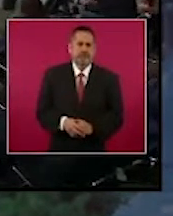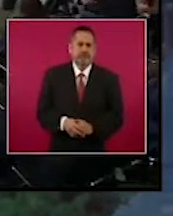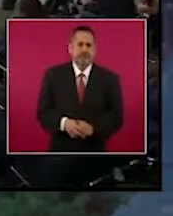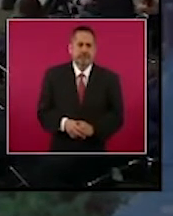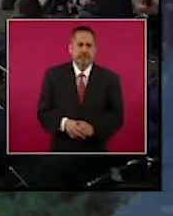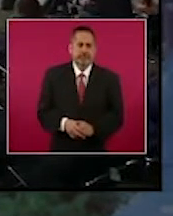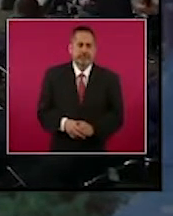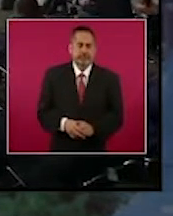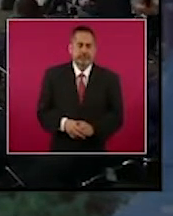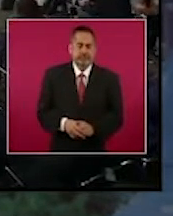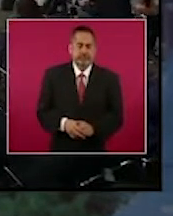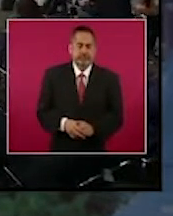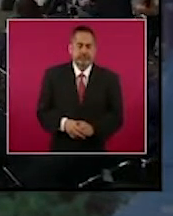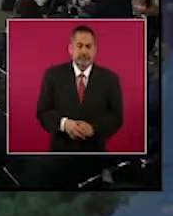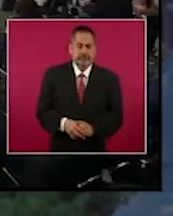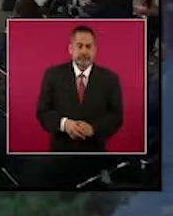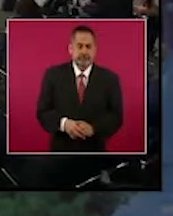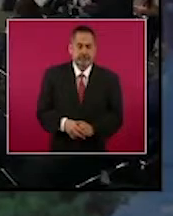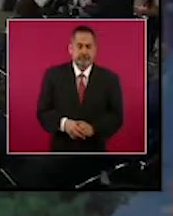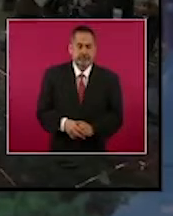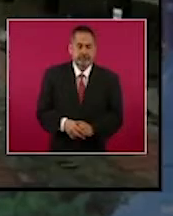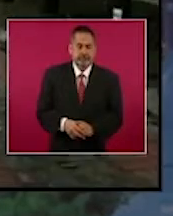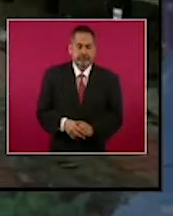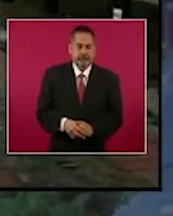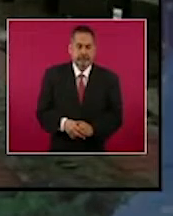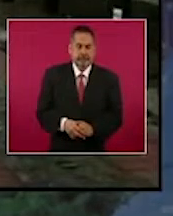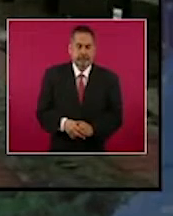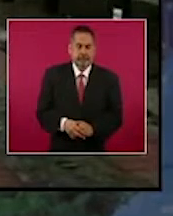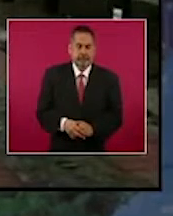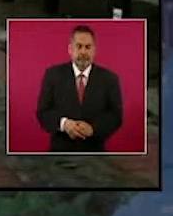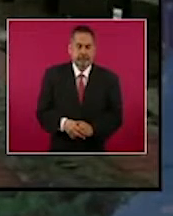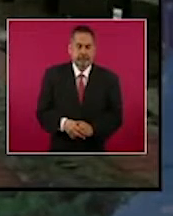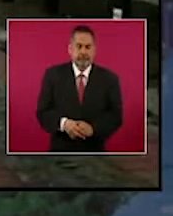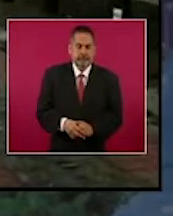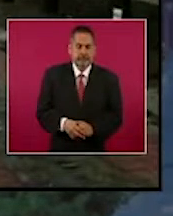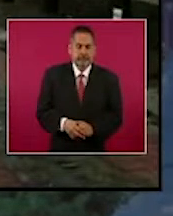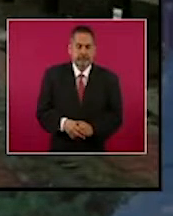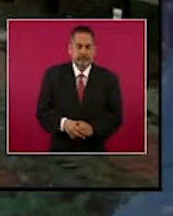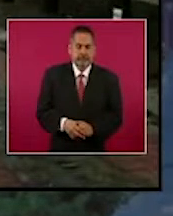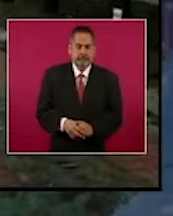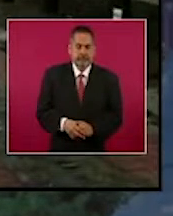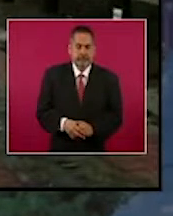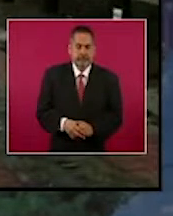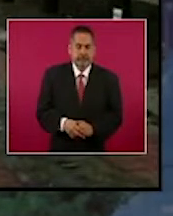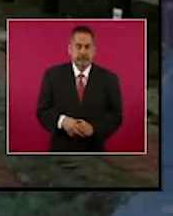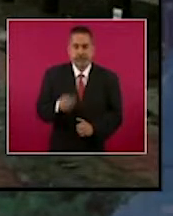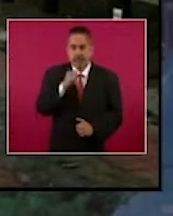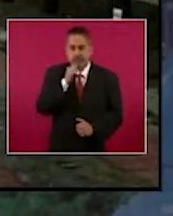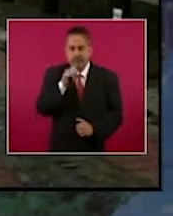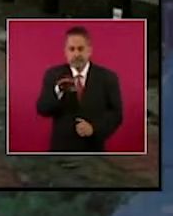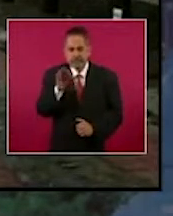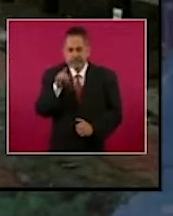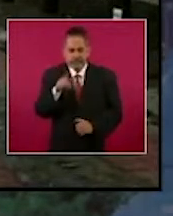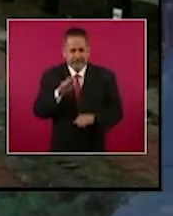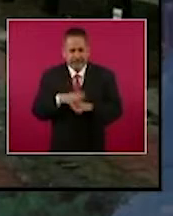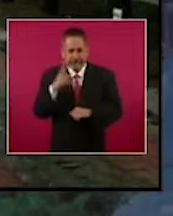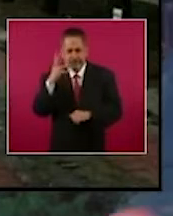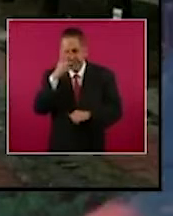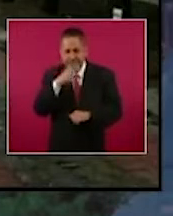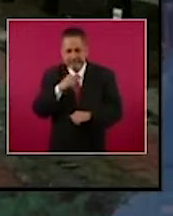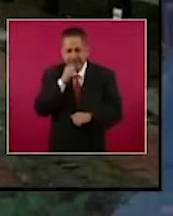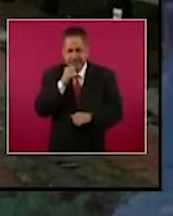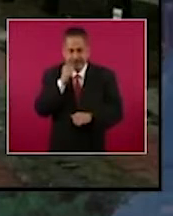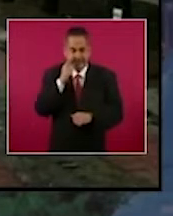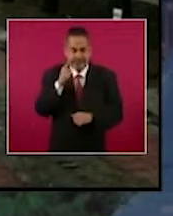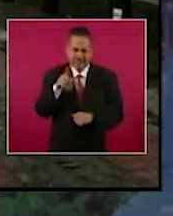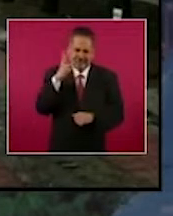de los 579 en Oaxaca, sin camino a su cabecera municipal, pavimentada, los cuales